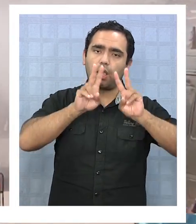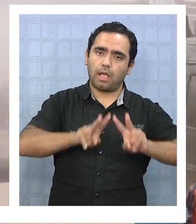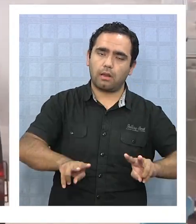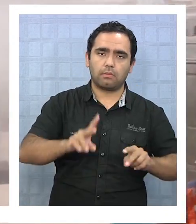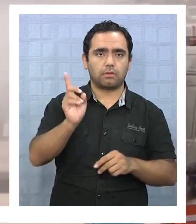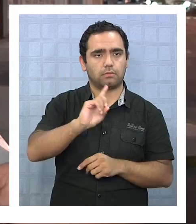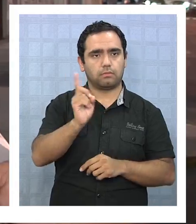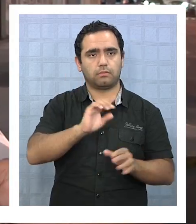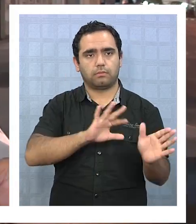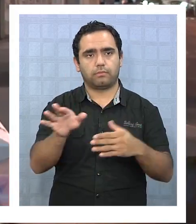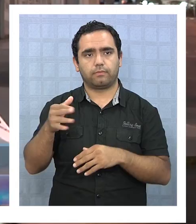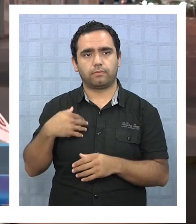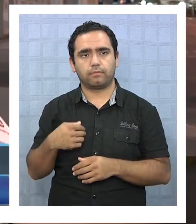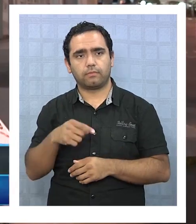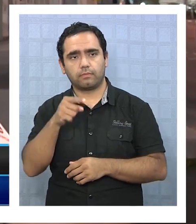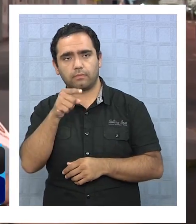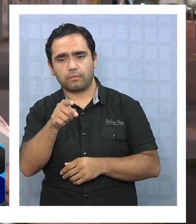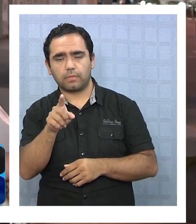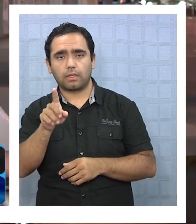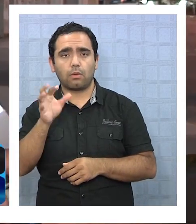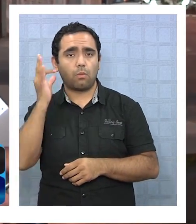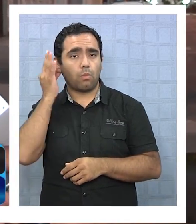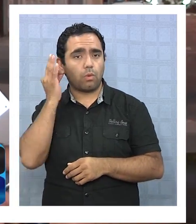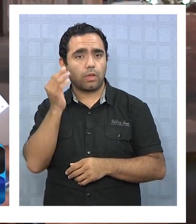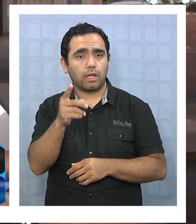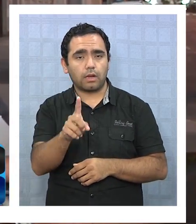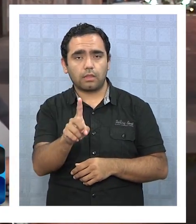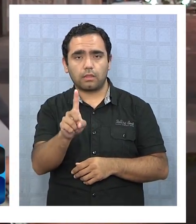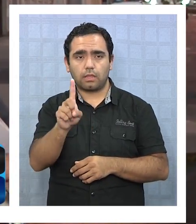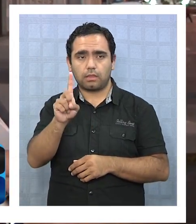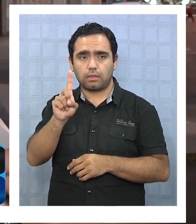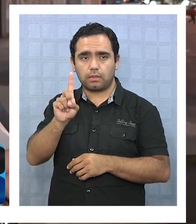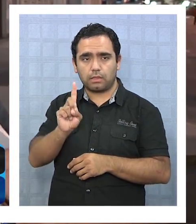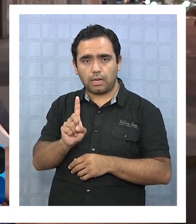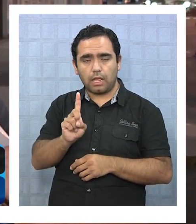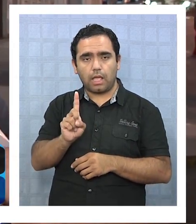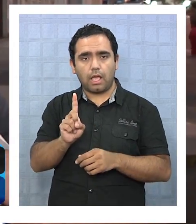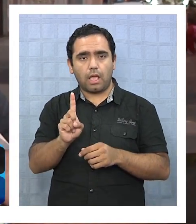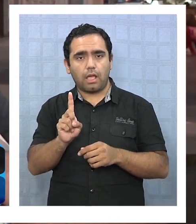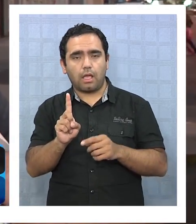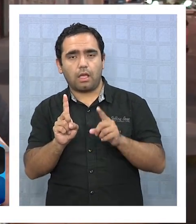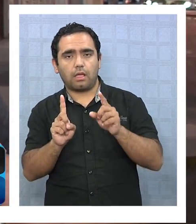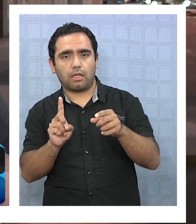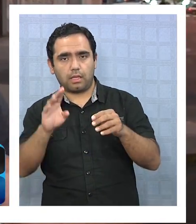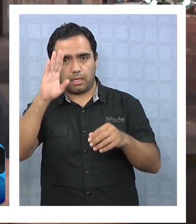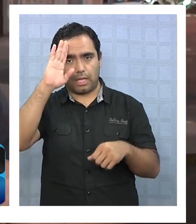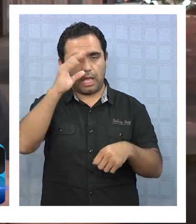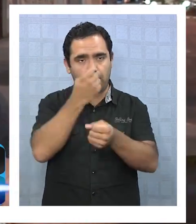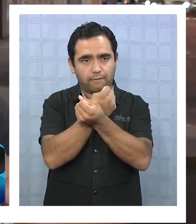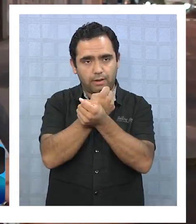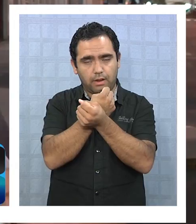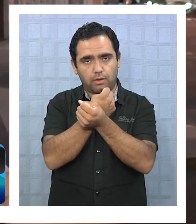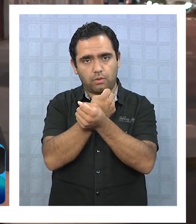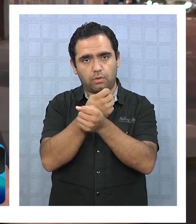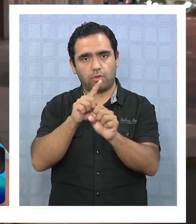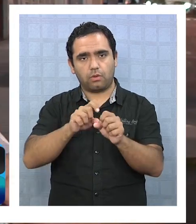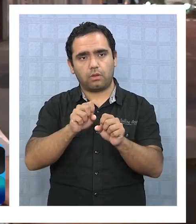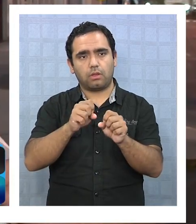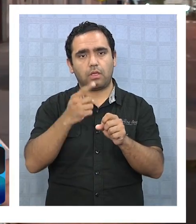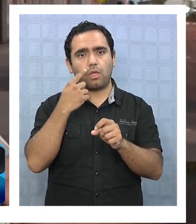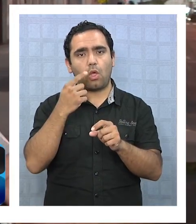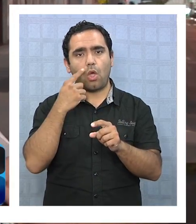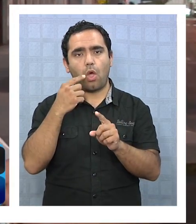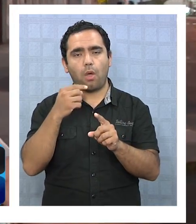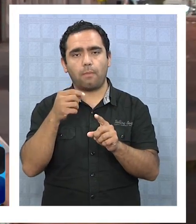La señora agredida estaba detrás del carabinero, del lado izquierdo, y le pega un